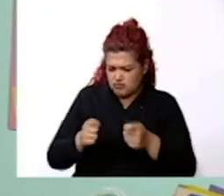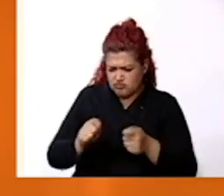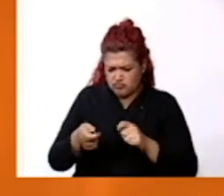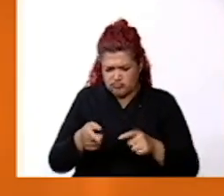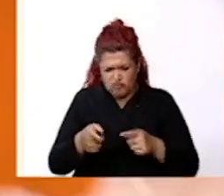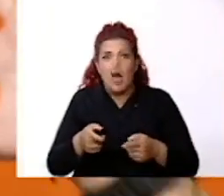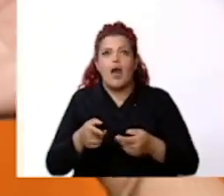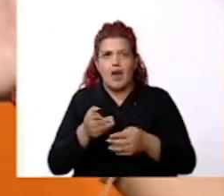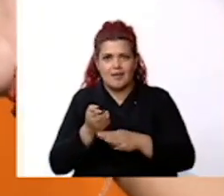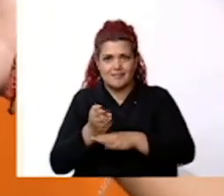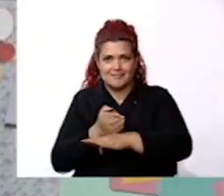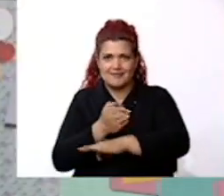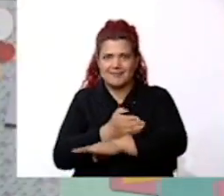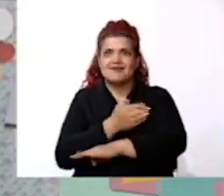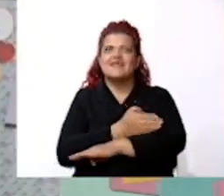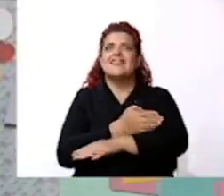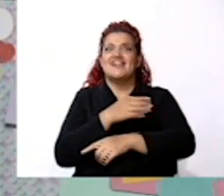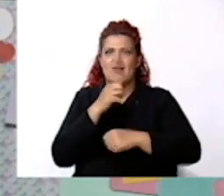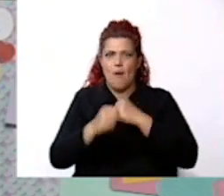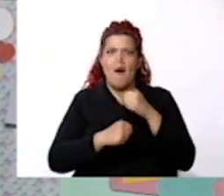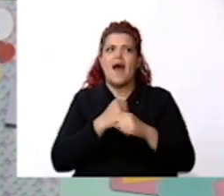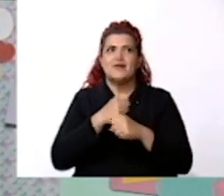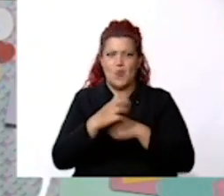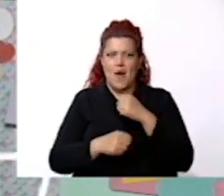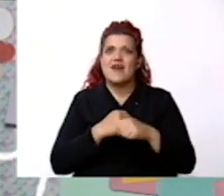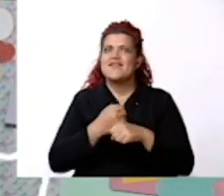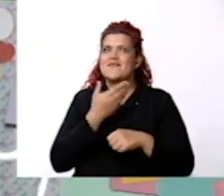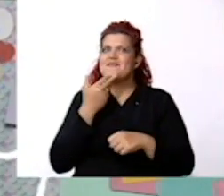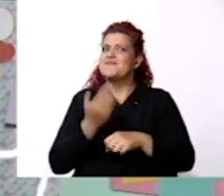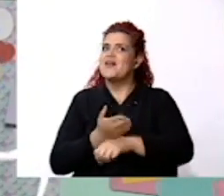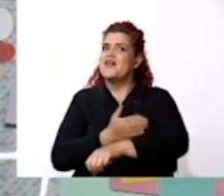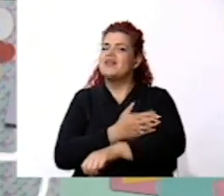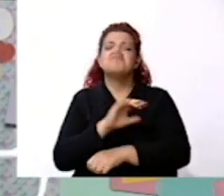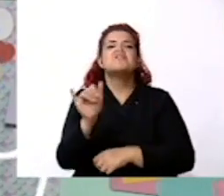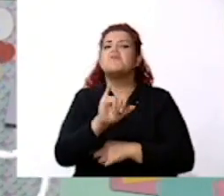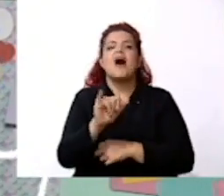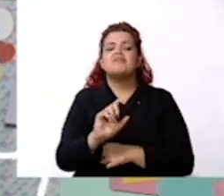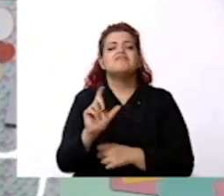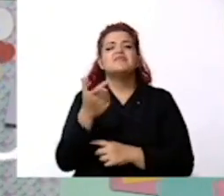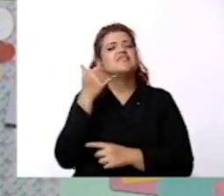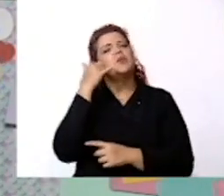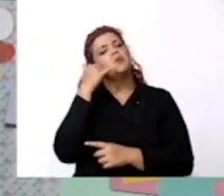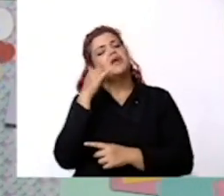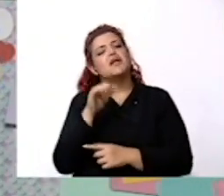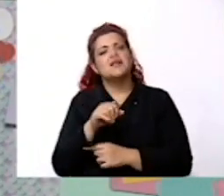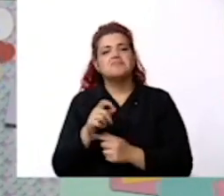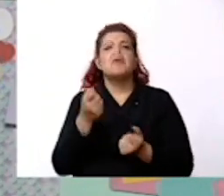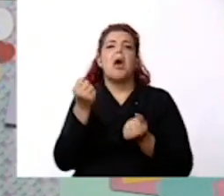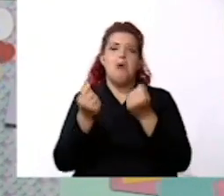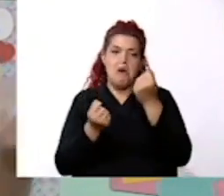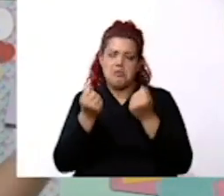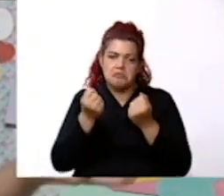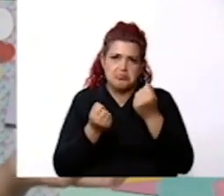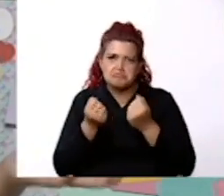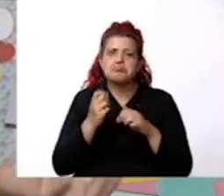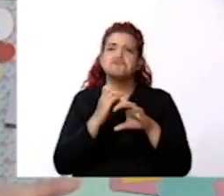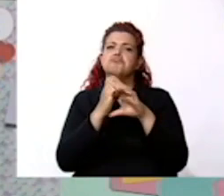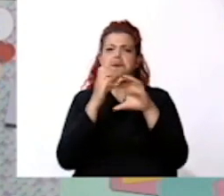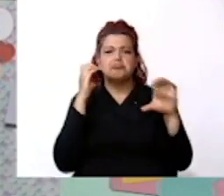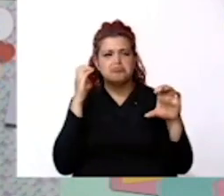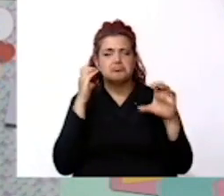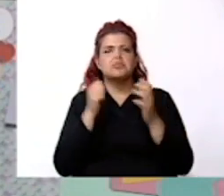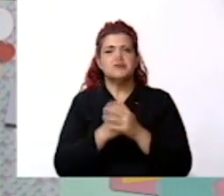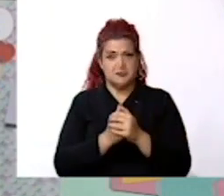con año. Seguro. Eso pasa también en los teléfonos celulares, en los carros, en los